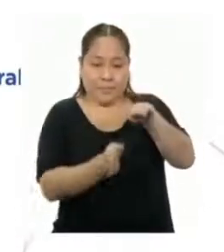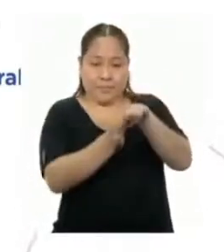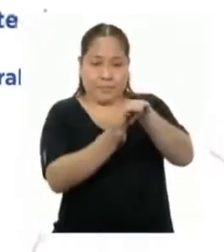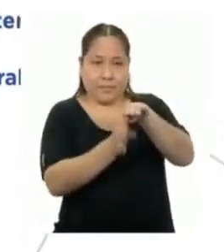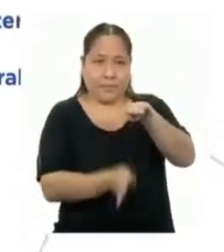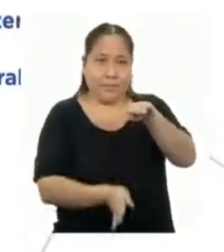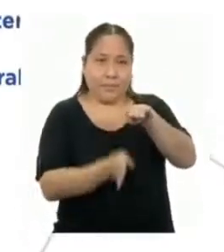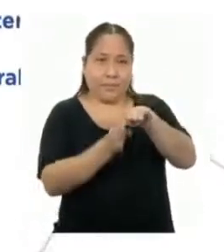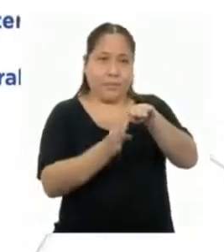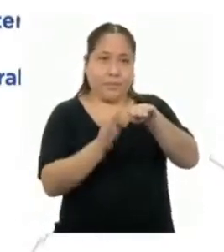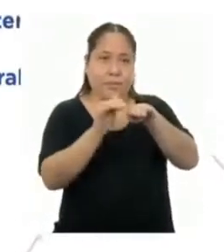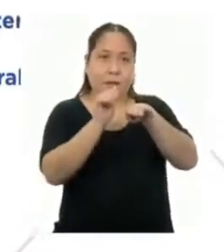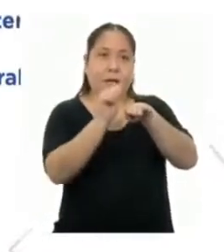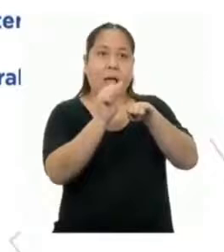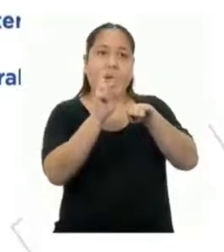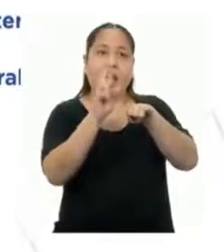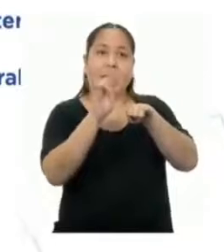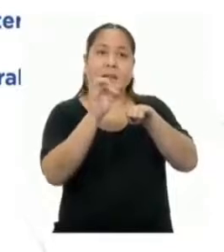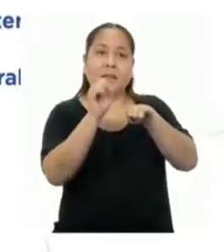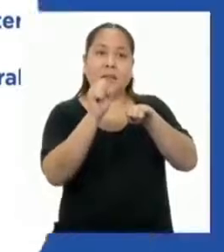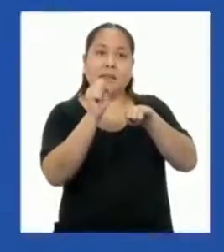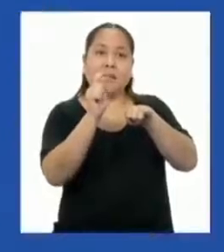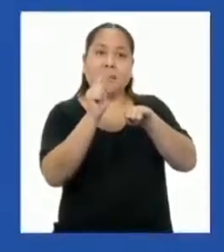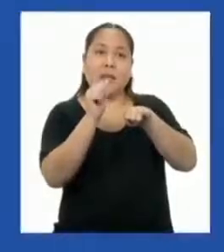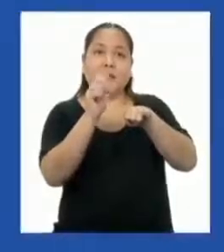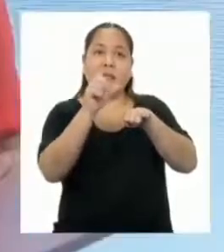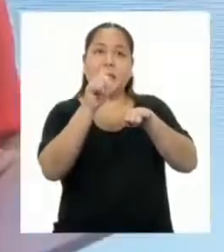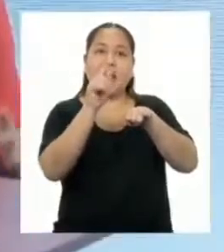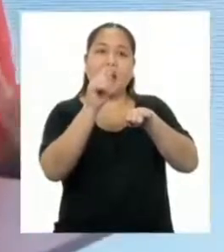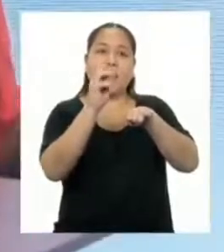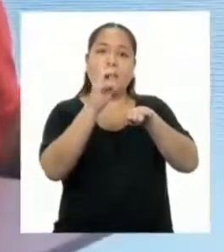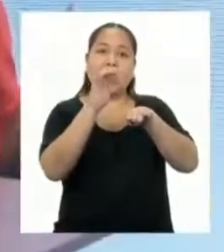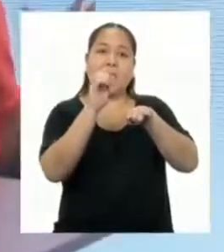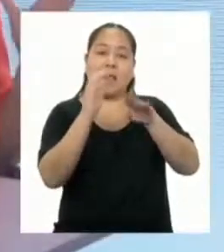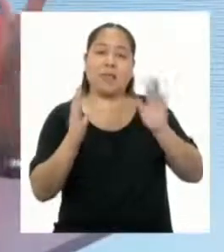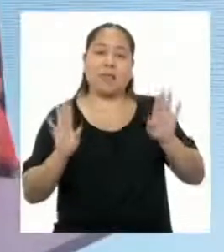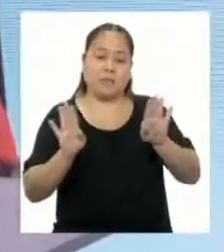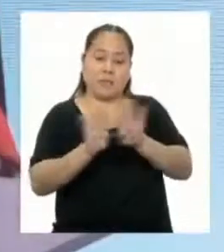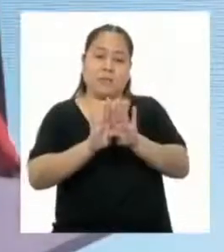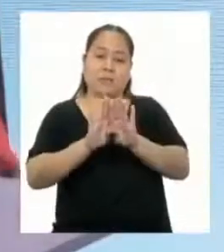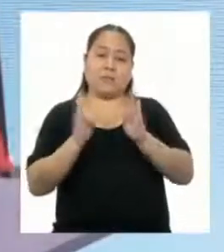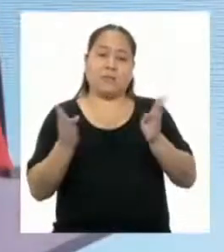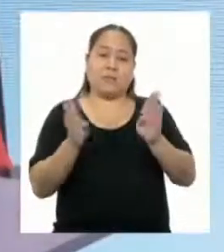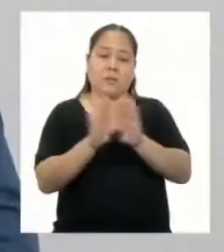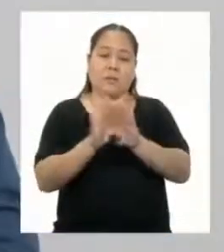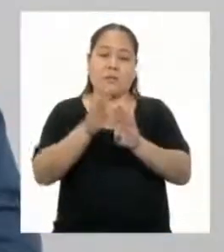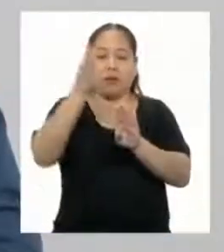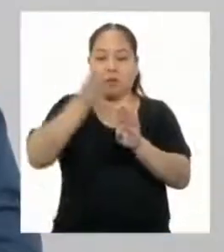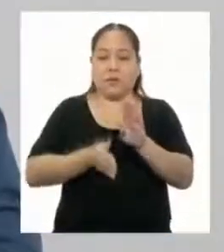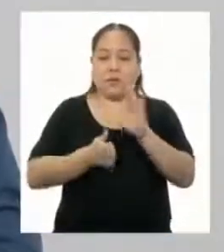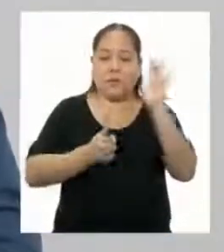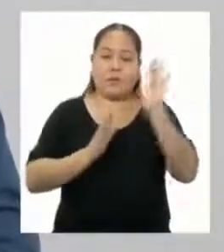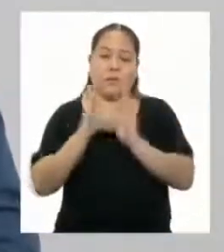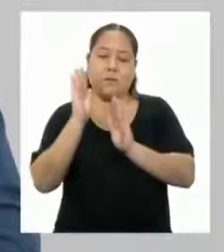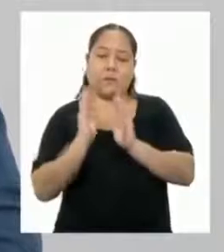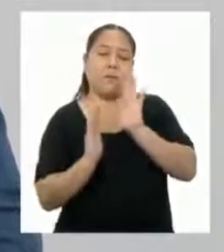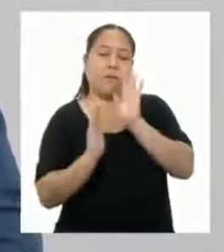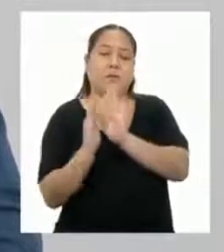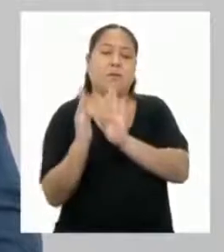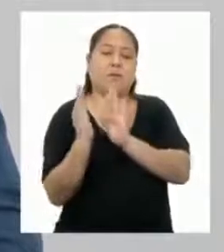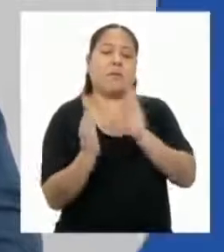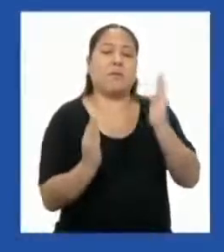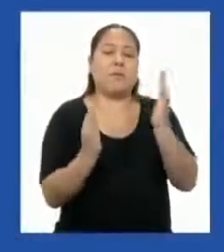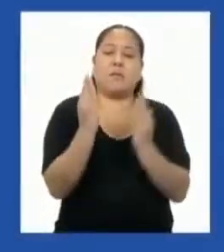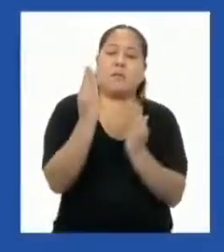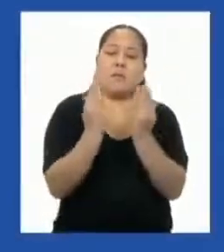se llaman aristas laterales. Claro, y todas son paralelas y todas tienen la misma longitud. Exacto. ¡Qué